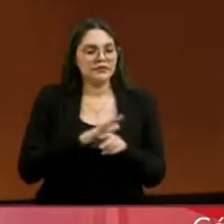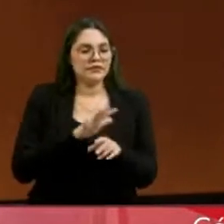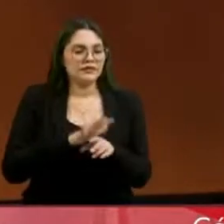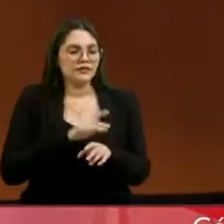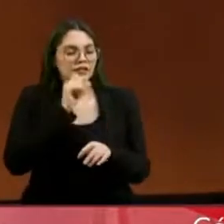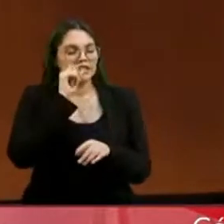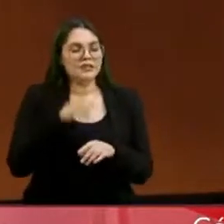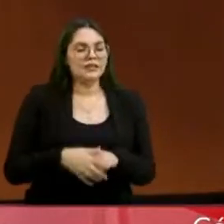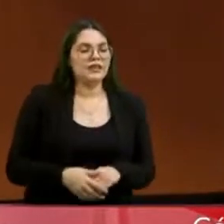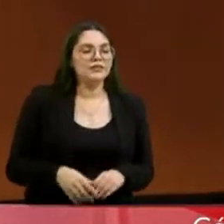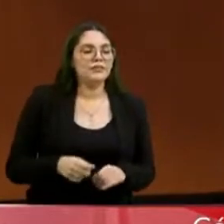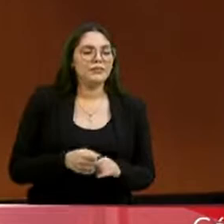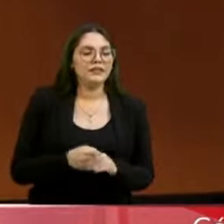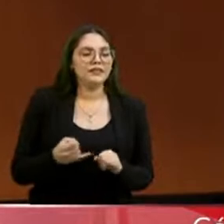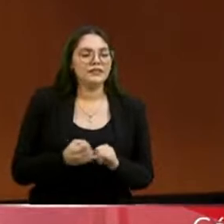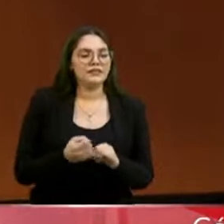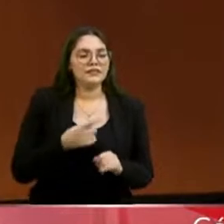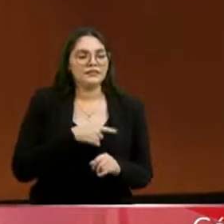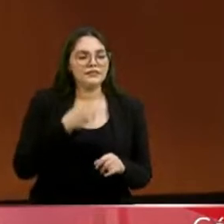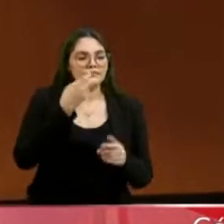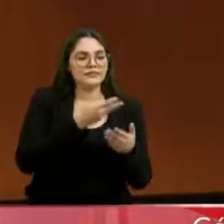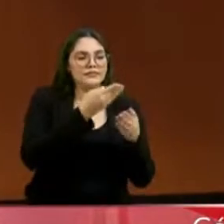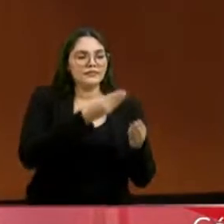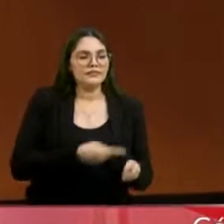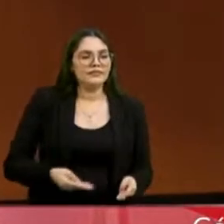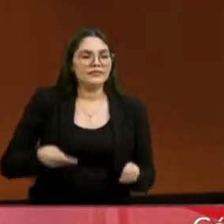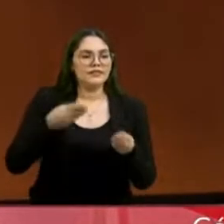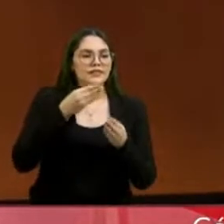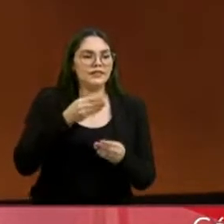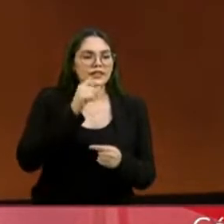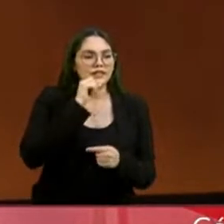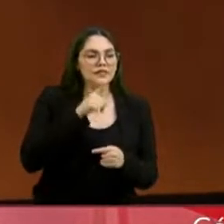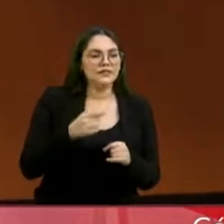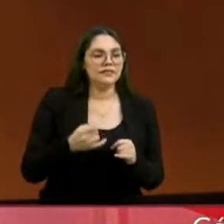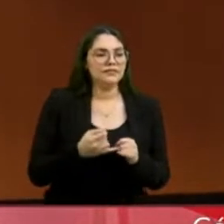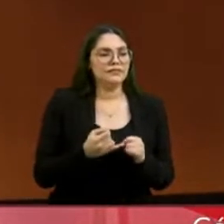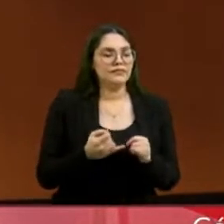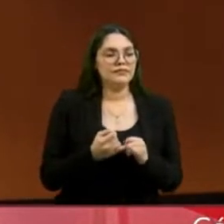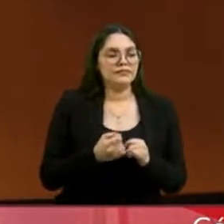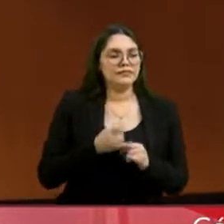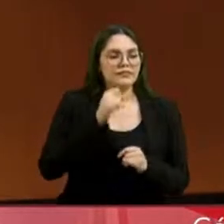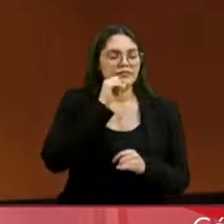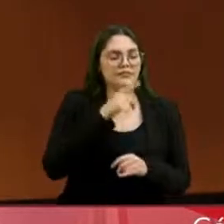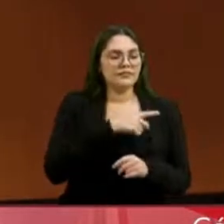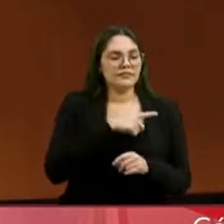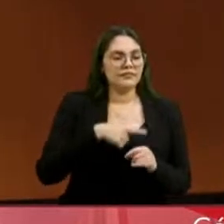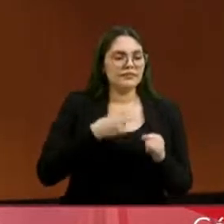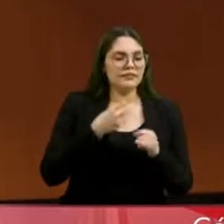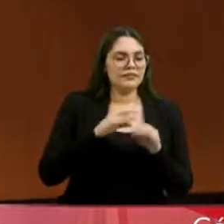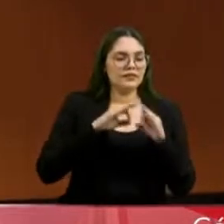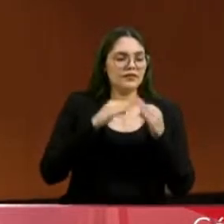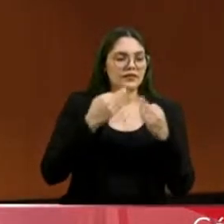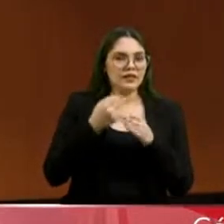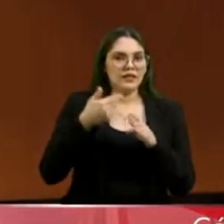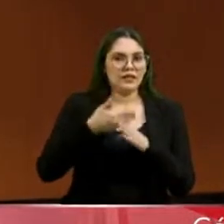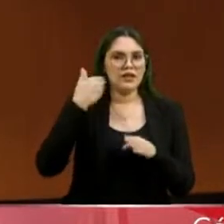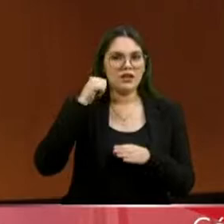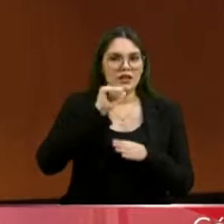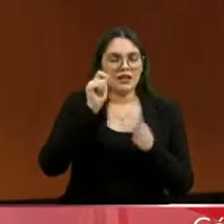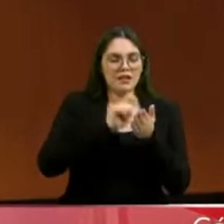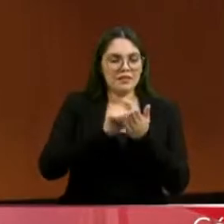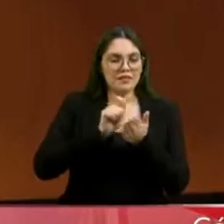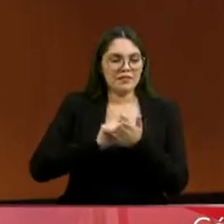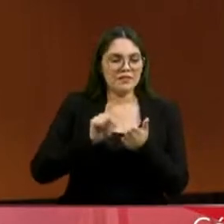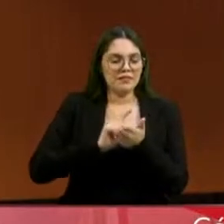enviarlo a la Cámara de Diputados y lo hice con una pluma Bic que no sabe